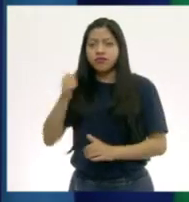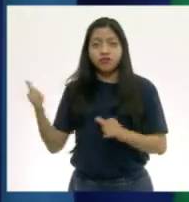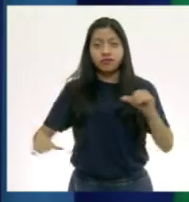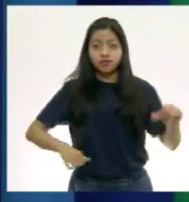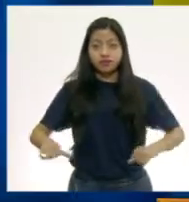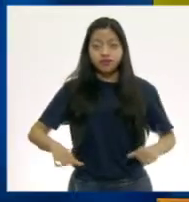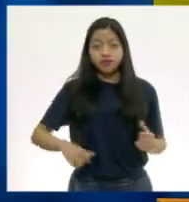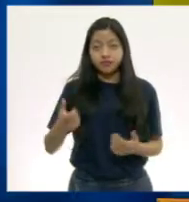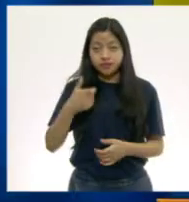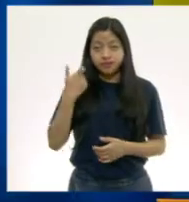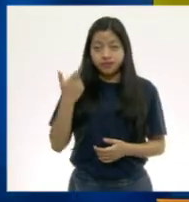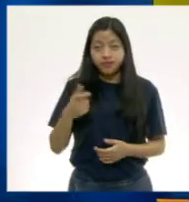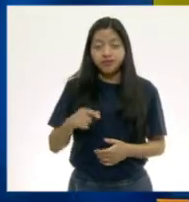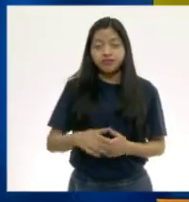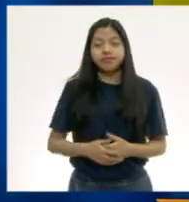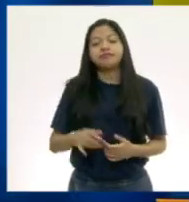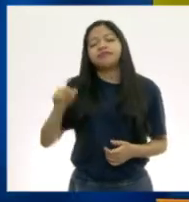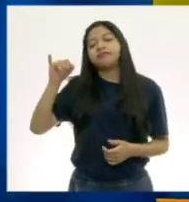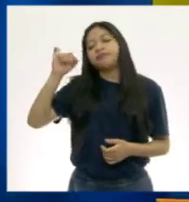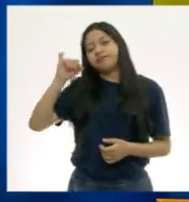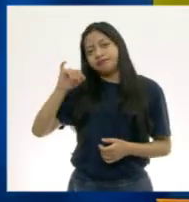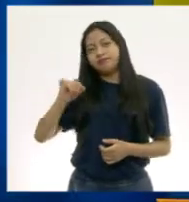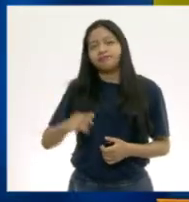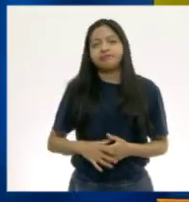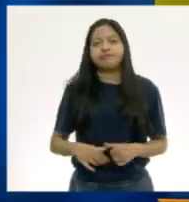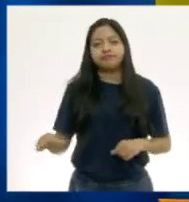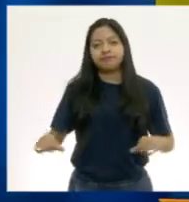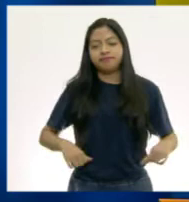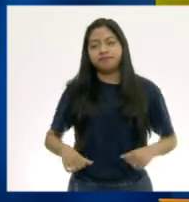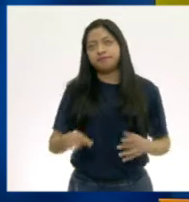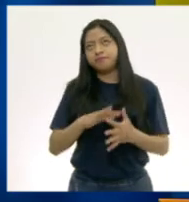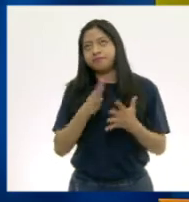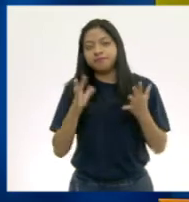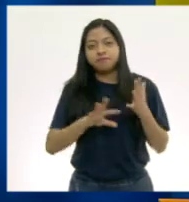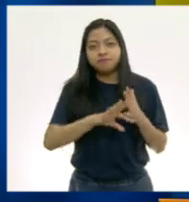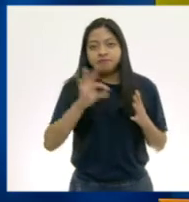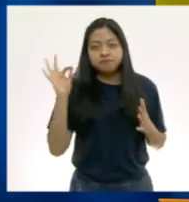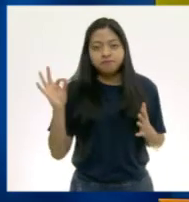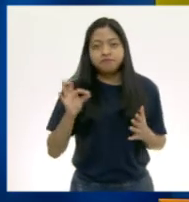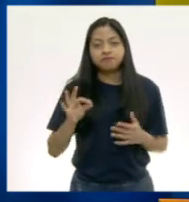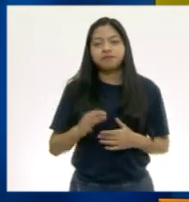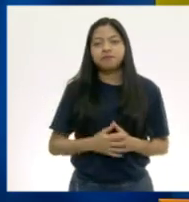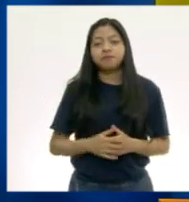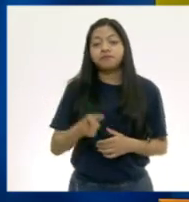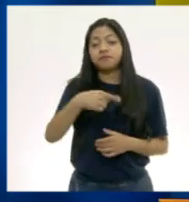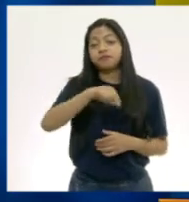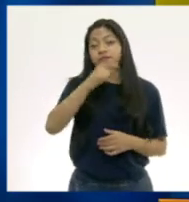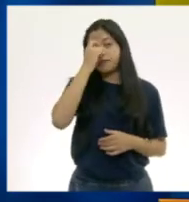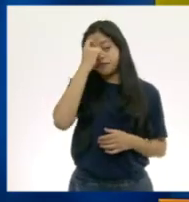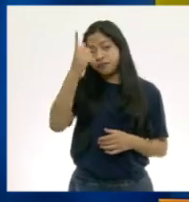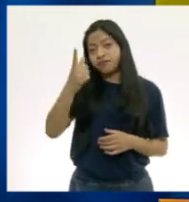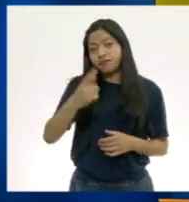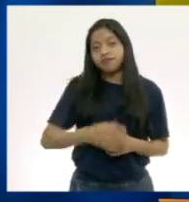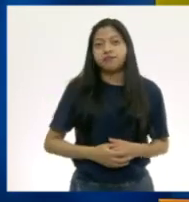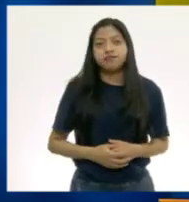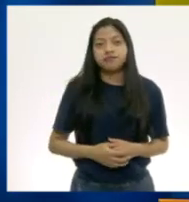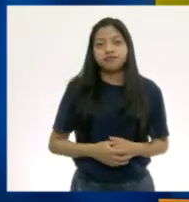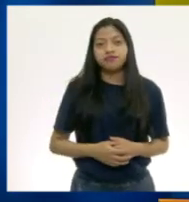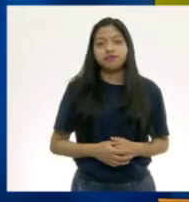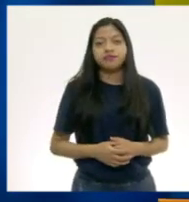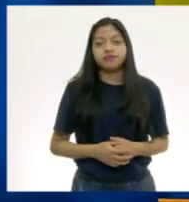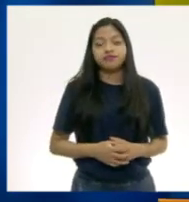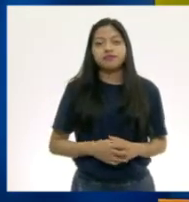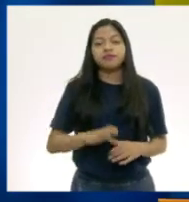económicas? Sí, habían bastante más. Por ejemplo, otras actividades económicas desarrolladas por los egipcios fueron la elaboración